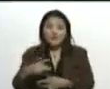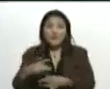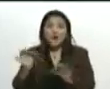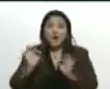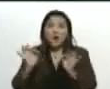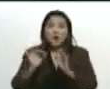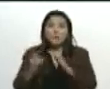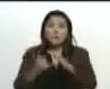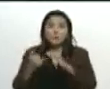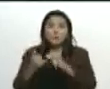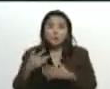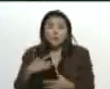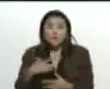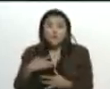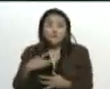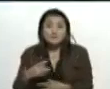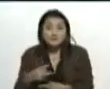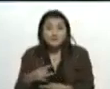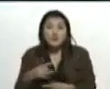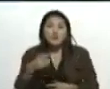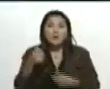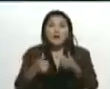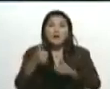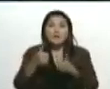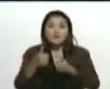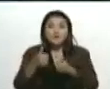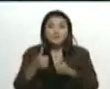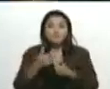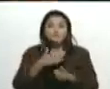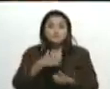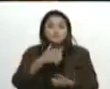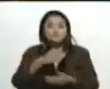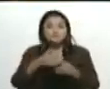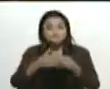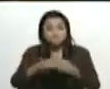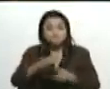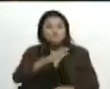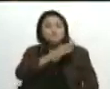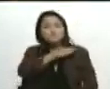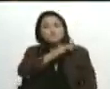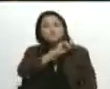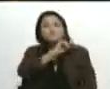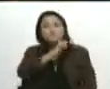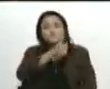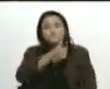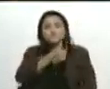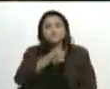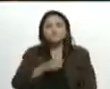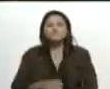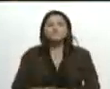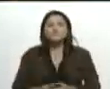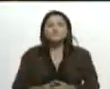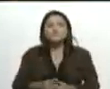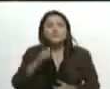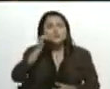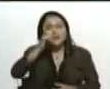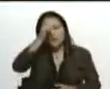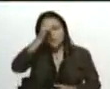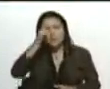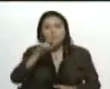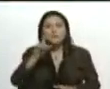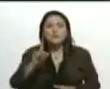deseen postular a los posibles rectores deben consignar los recaudos ante el comité durante estos días, incluyendo sábado y domingo,